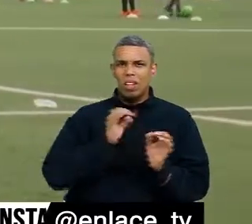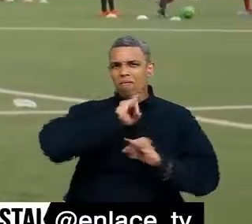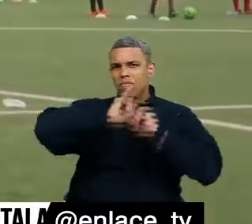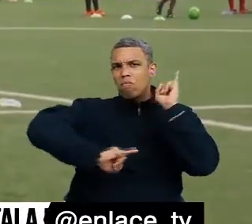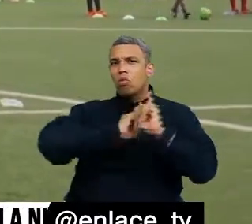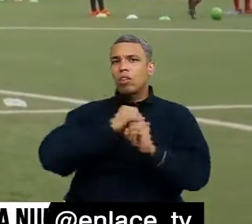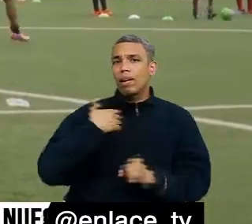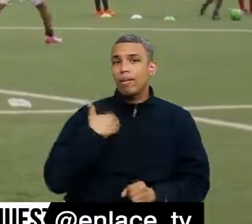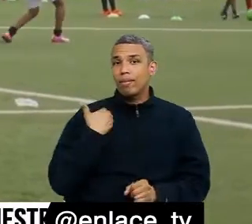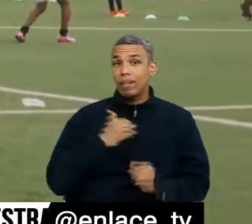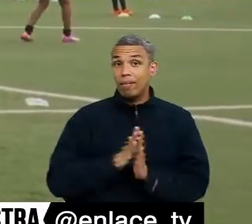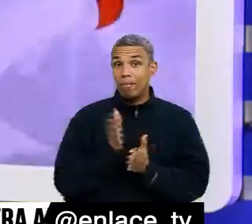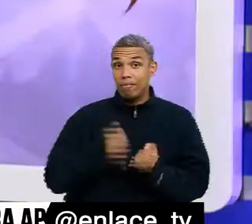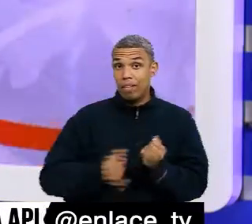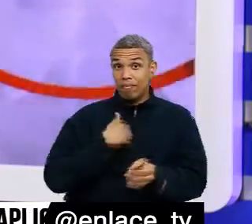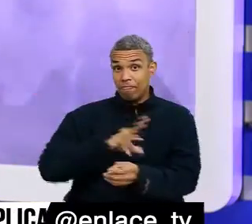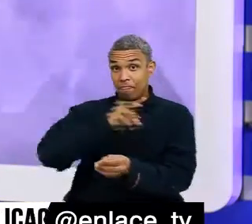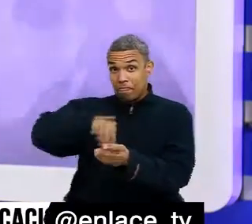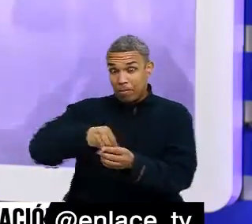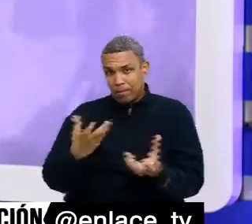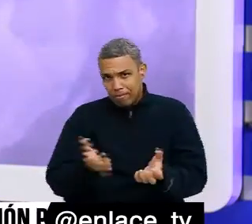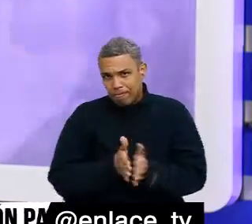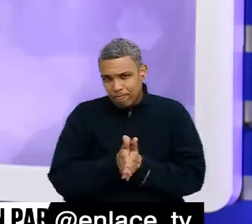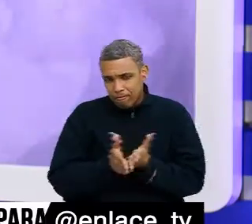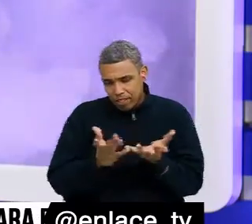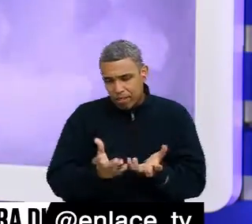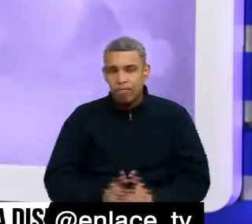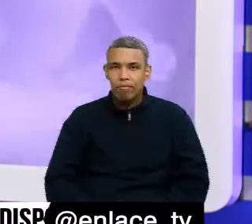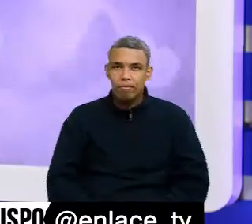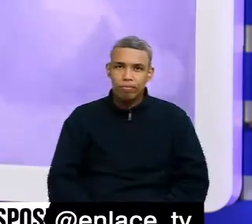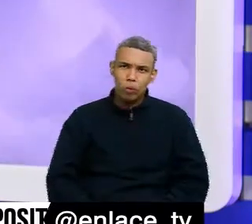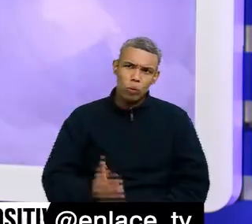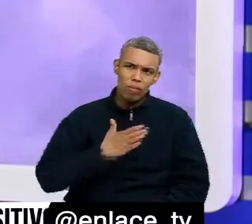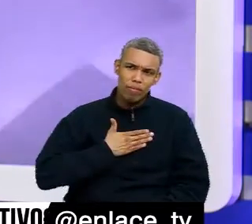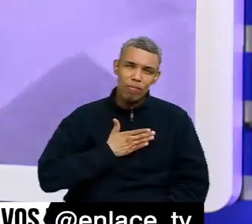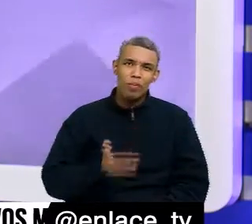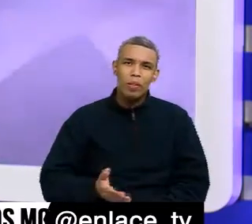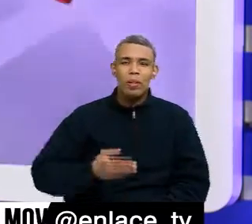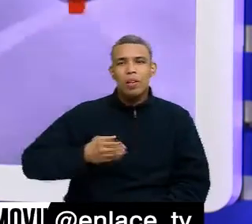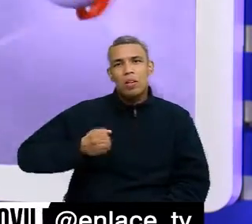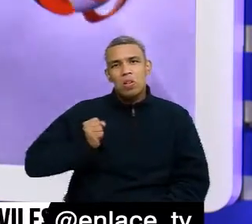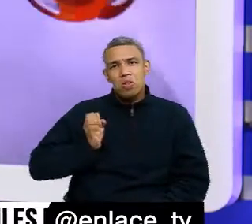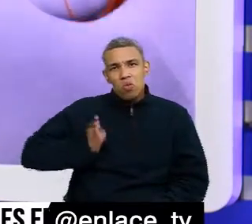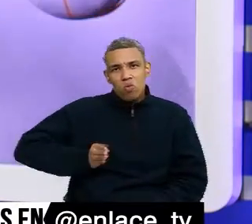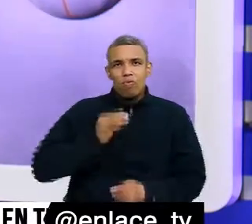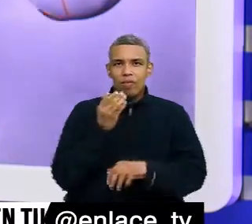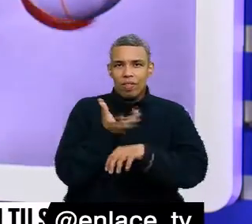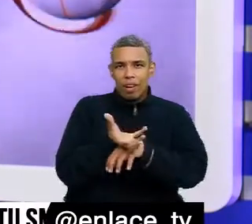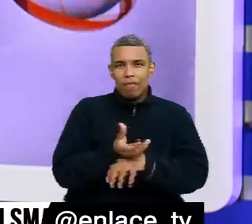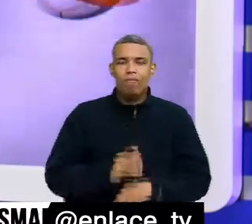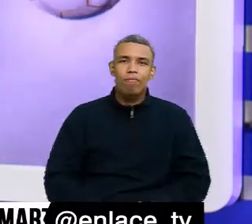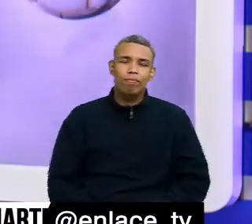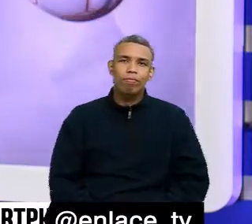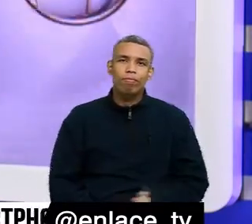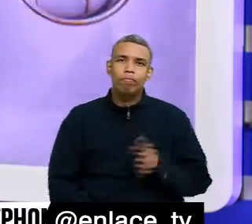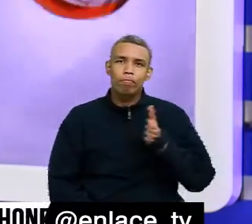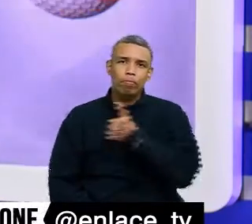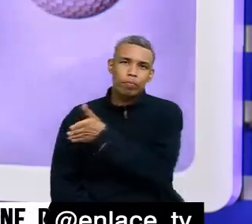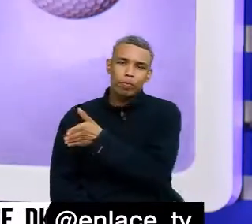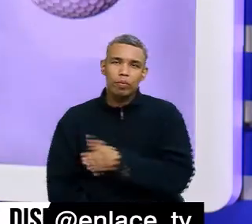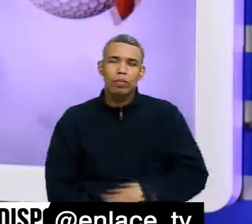en Argentina. Qué bien por estos muchachos, felicitaciones al Club Galán. Se viene la recta final del torneo,